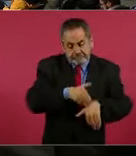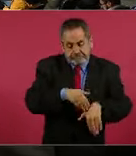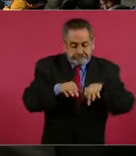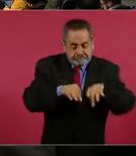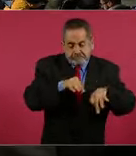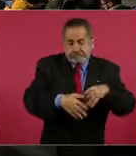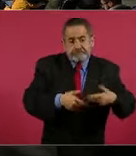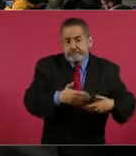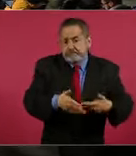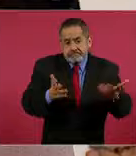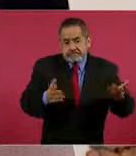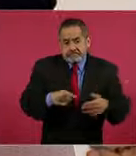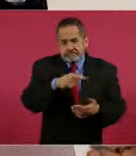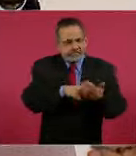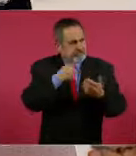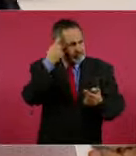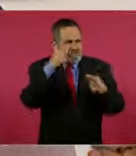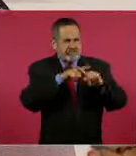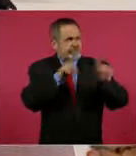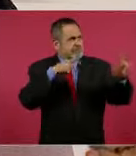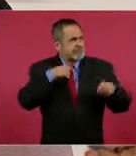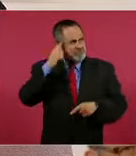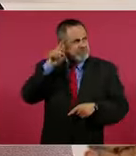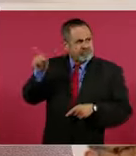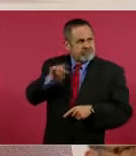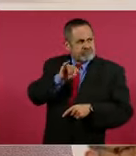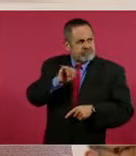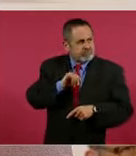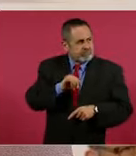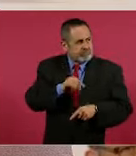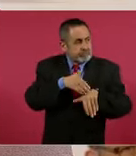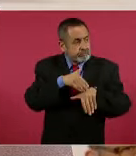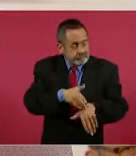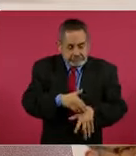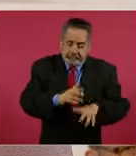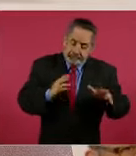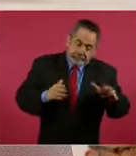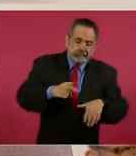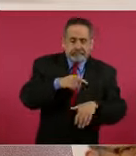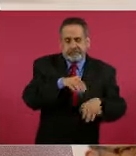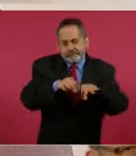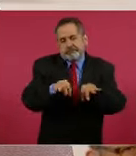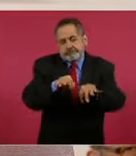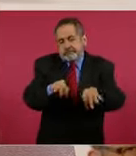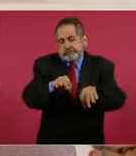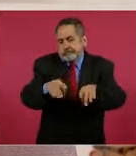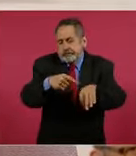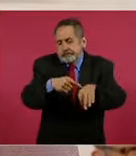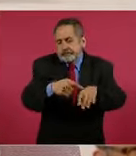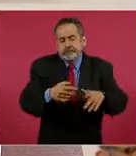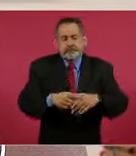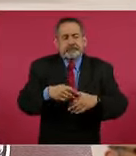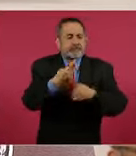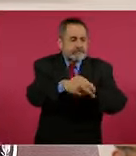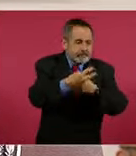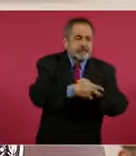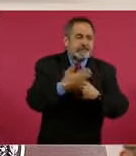de esos periódicos o de esas estaciones de radio o estaciones de